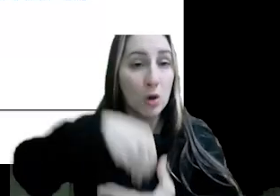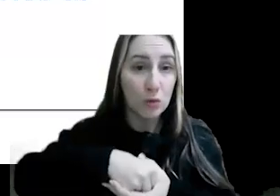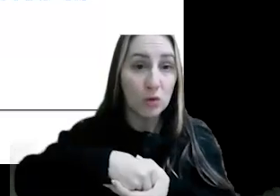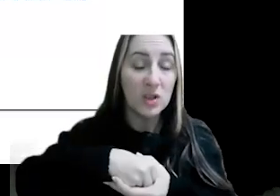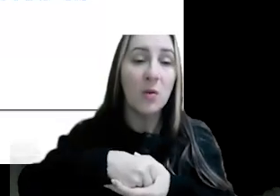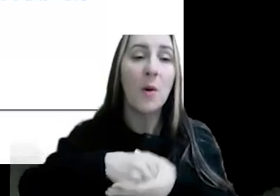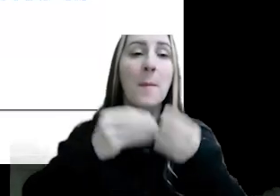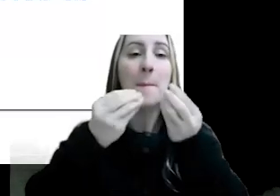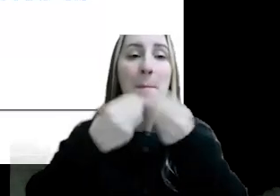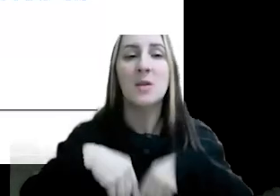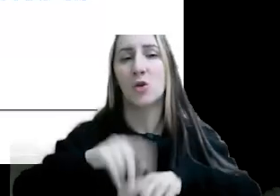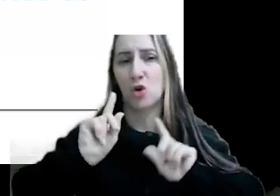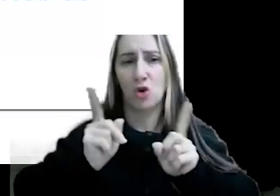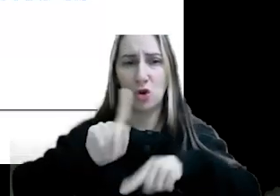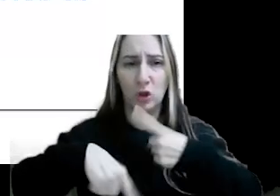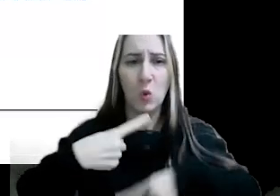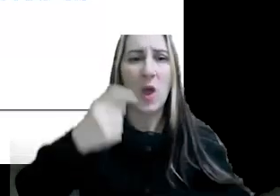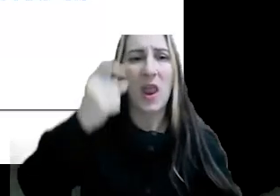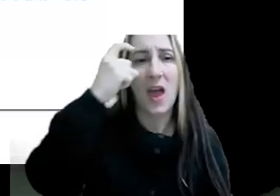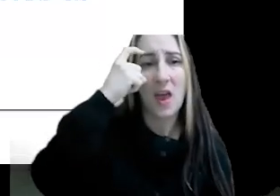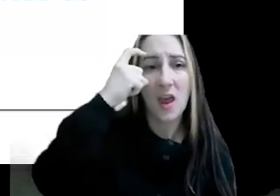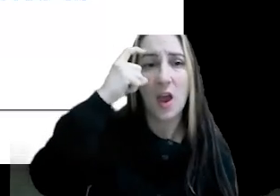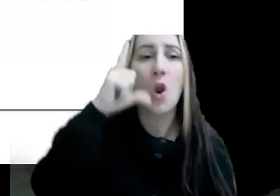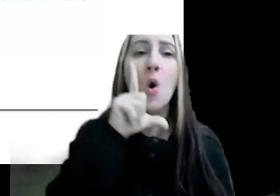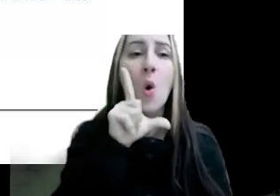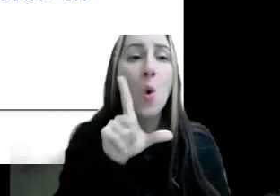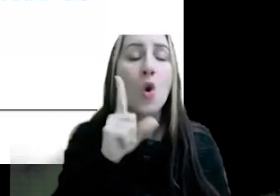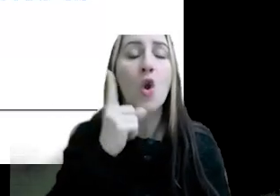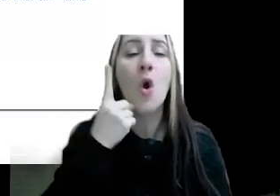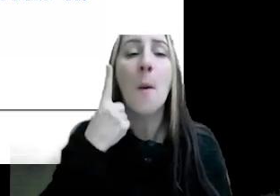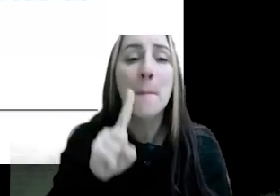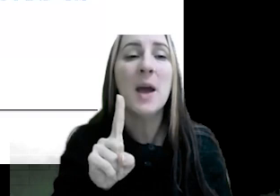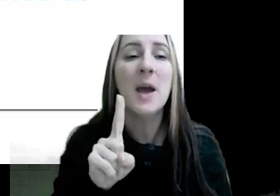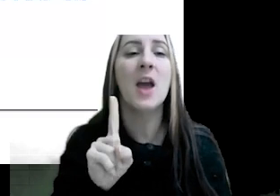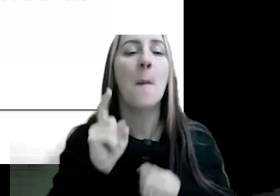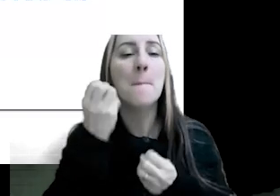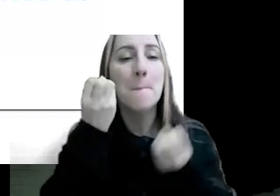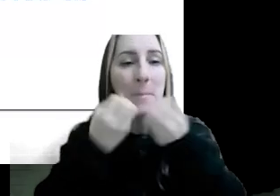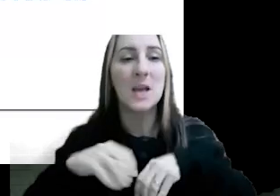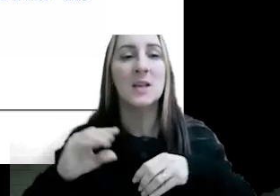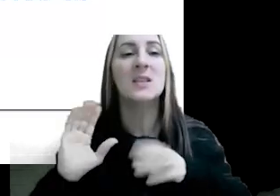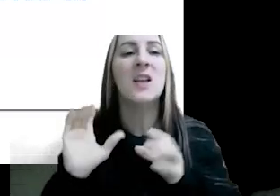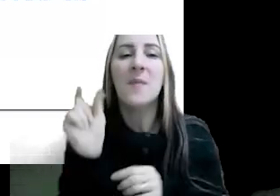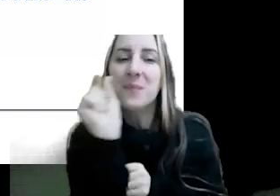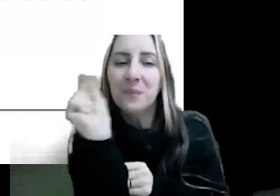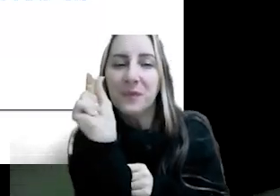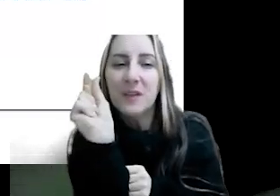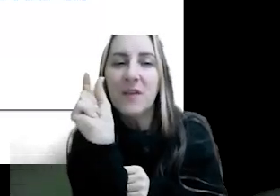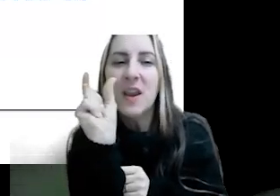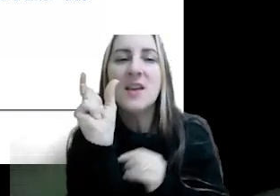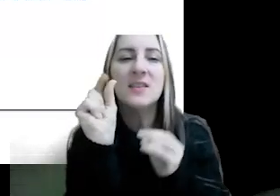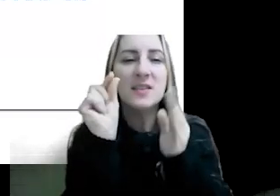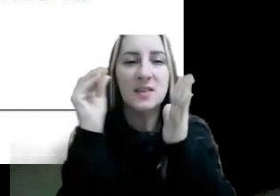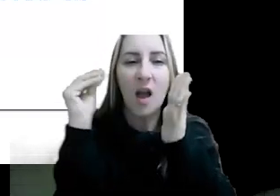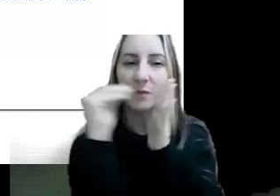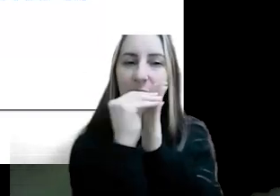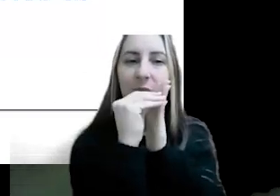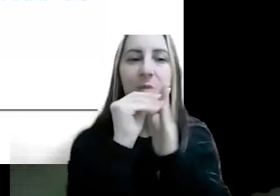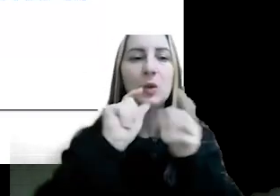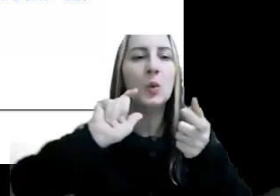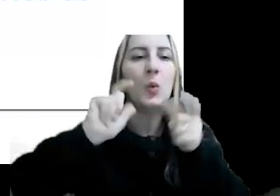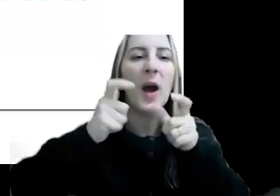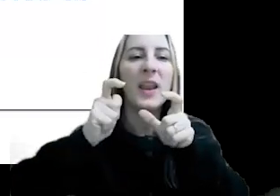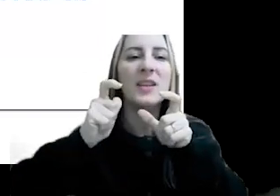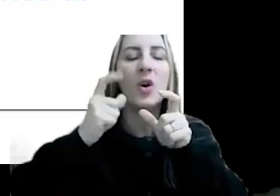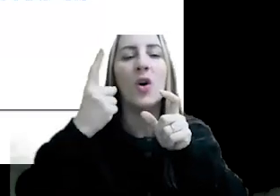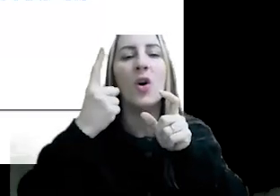seguir realizando en enero y julio, pero con aplicación del coeficiente que surja de la variación del índice de